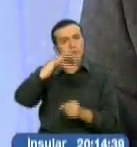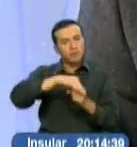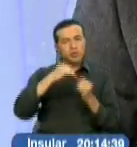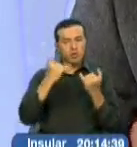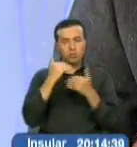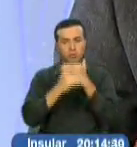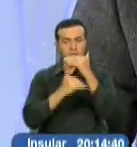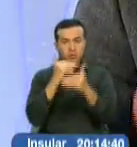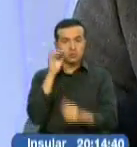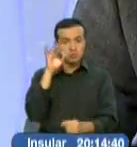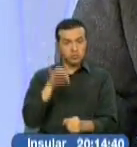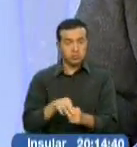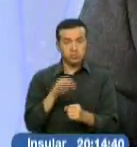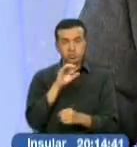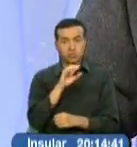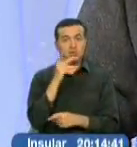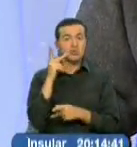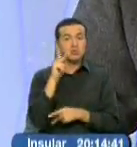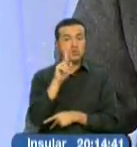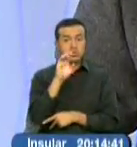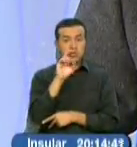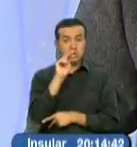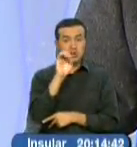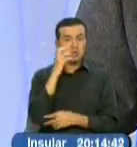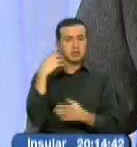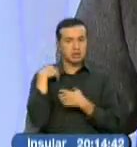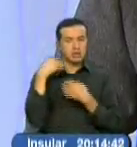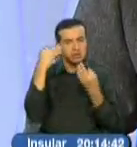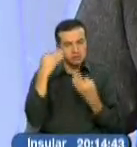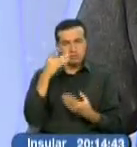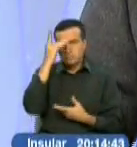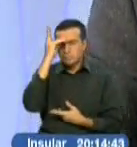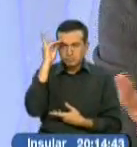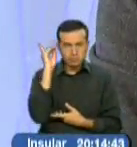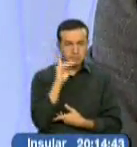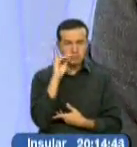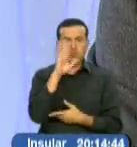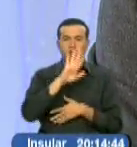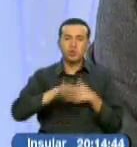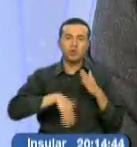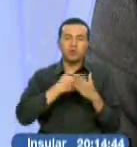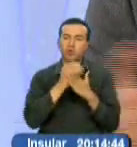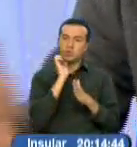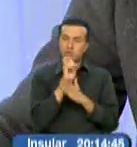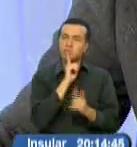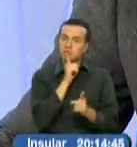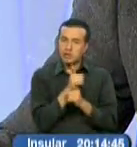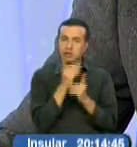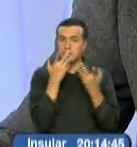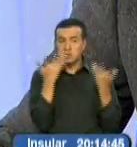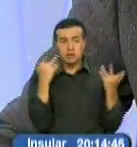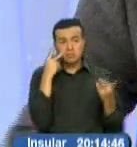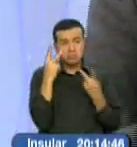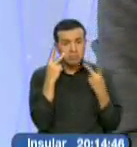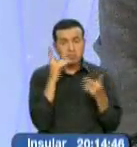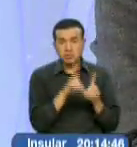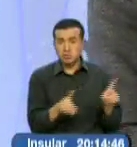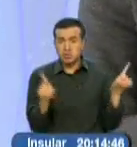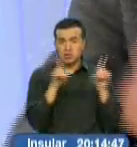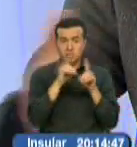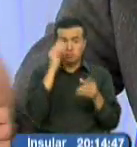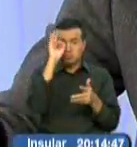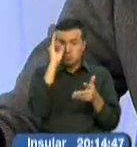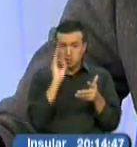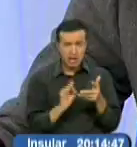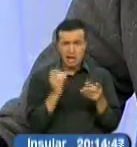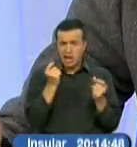hoy el proceso electoral y el Consejo Electoral ha sido garante de esa decisión del pueblo ecuatoriano y obviamente ahí tenemos los resultados con los escrutinios